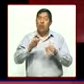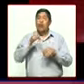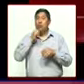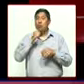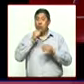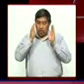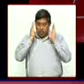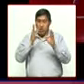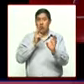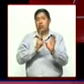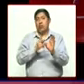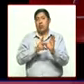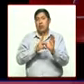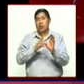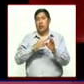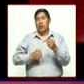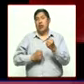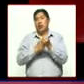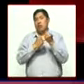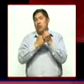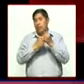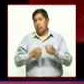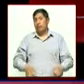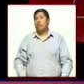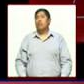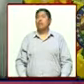recibir atención psicológica y también apoyo del SLIP.